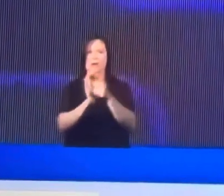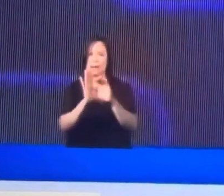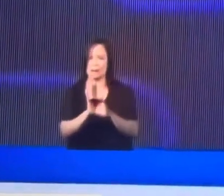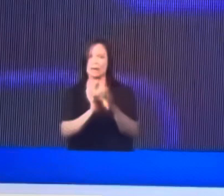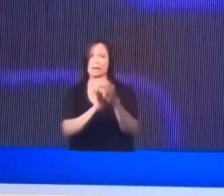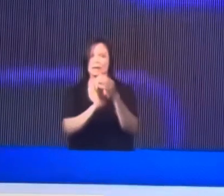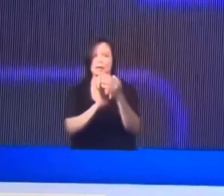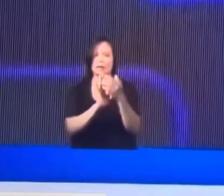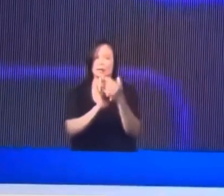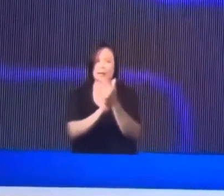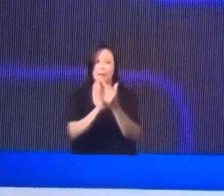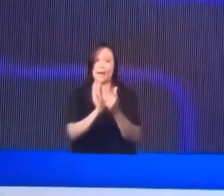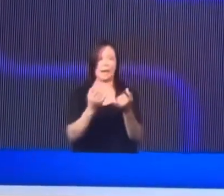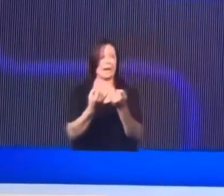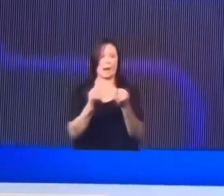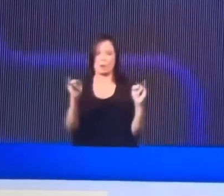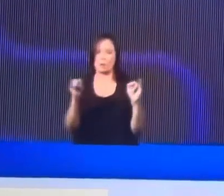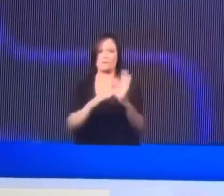Entonces,